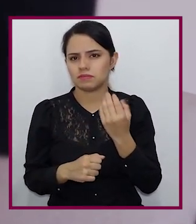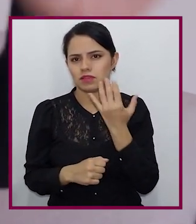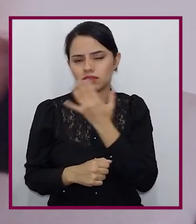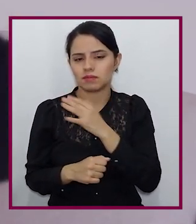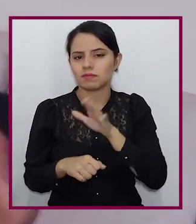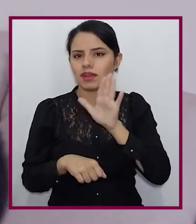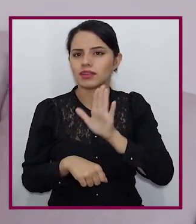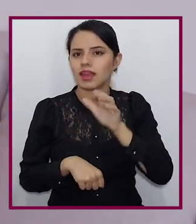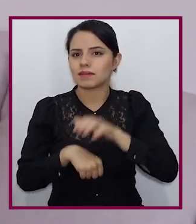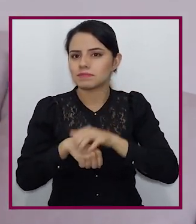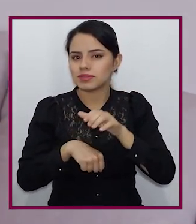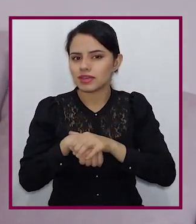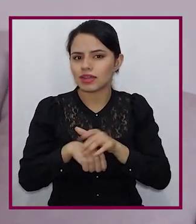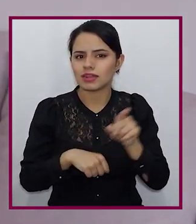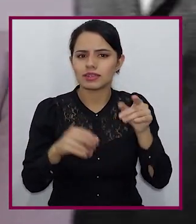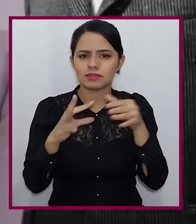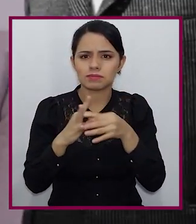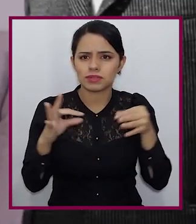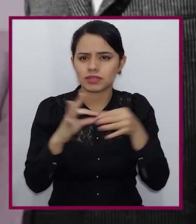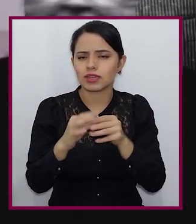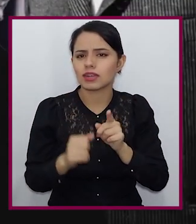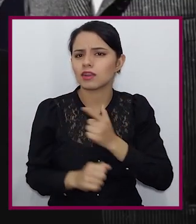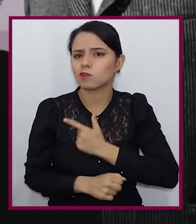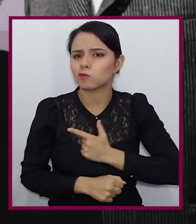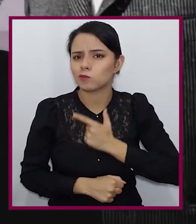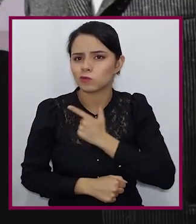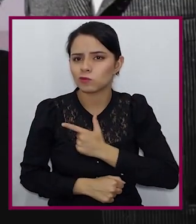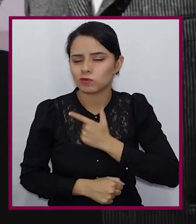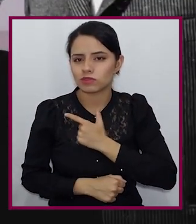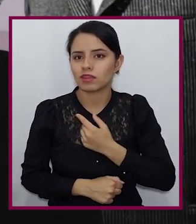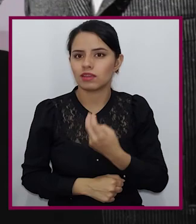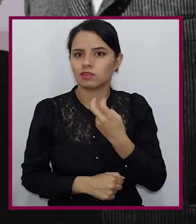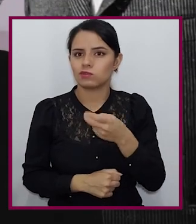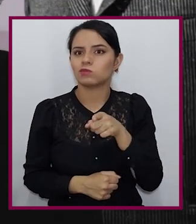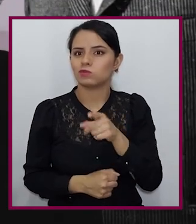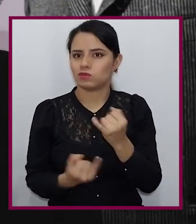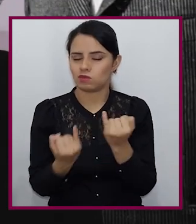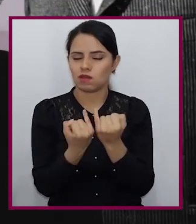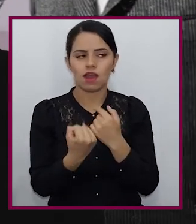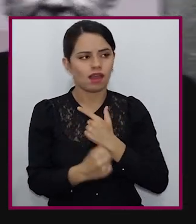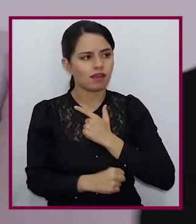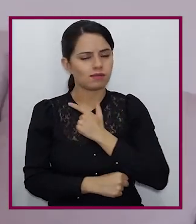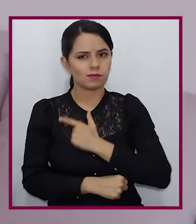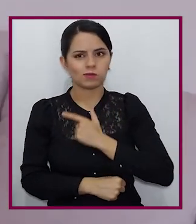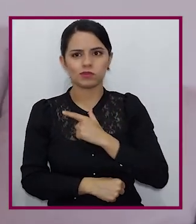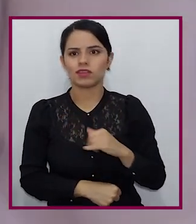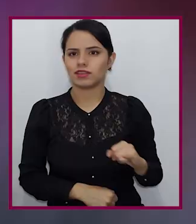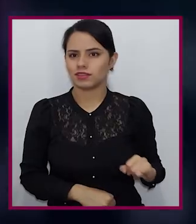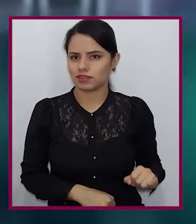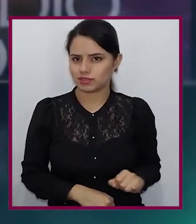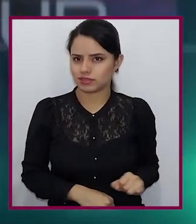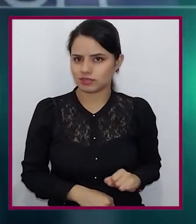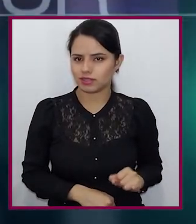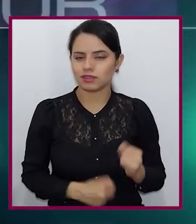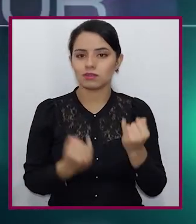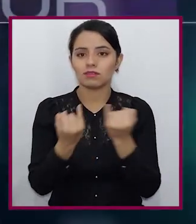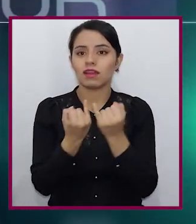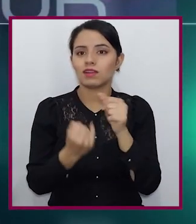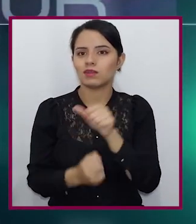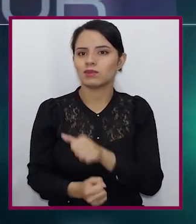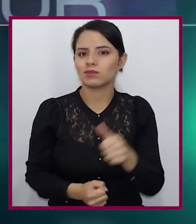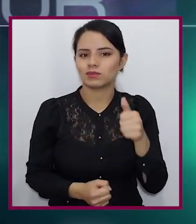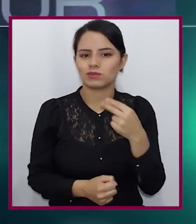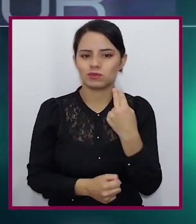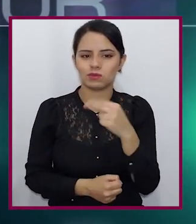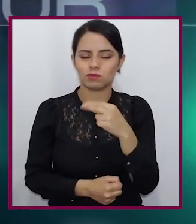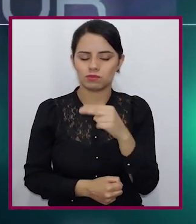divertida. Es como si una amiga te estuviera contando sobre las cosas que le gustan y eso hace que a ti también te gusten. También estoy muy entretenido